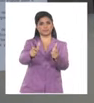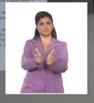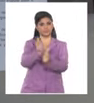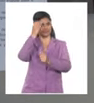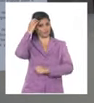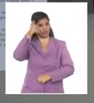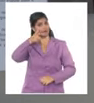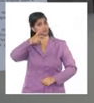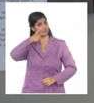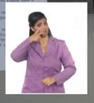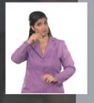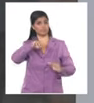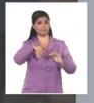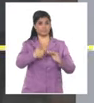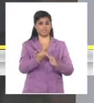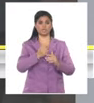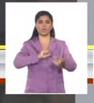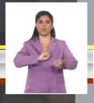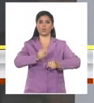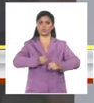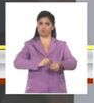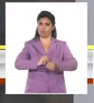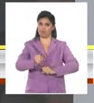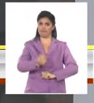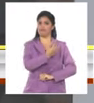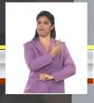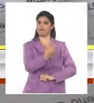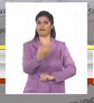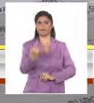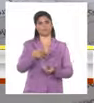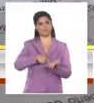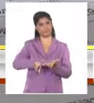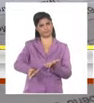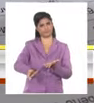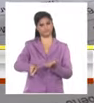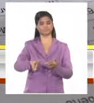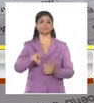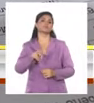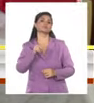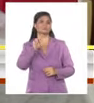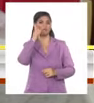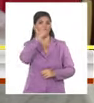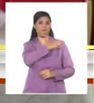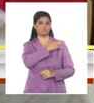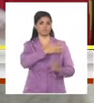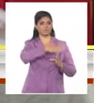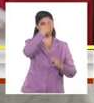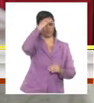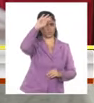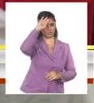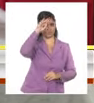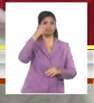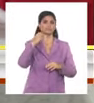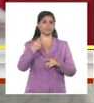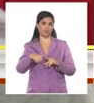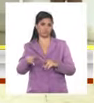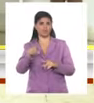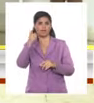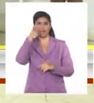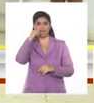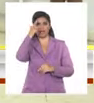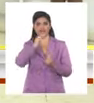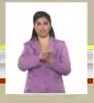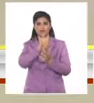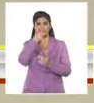dichos actos en cada territorio Esteban lazo Hernández en Santiago de Cuba Ana María Mari Machado en villac Clara Homero